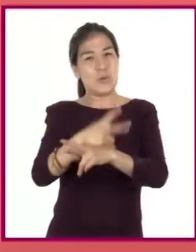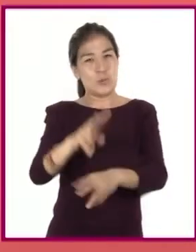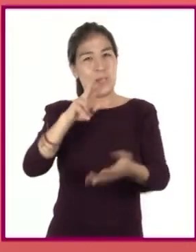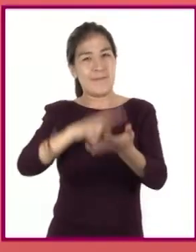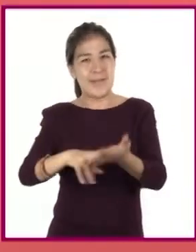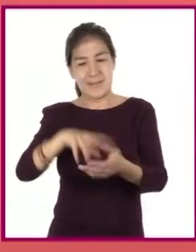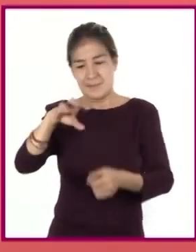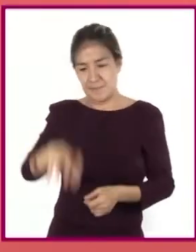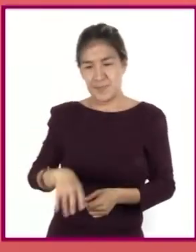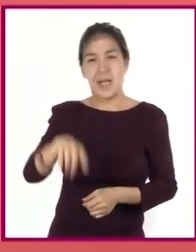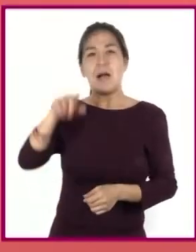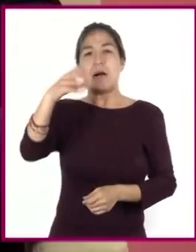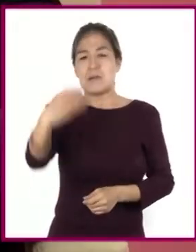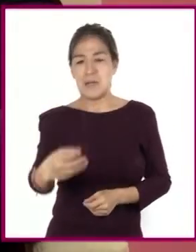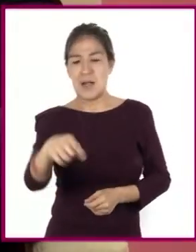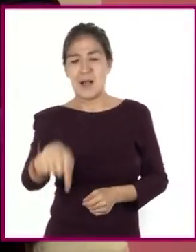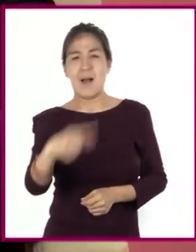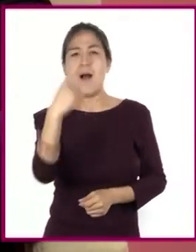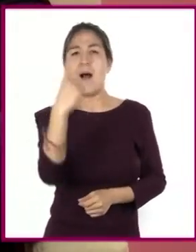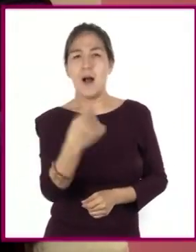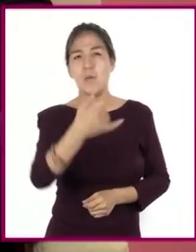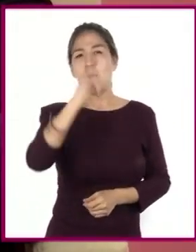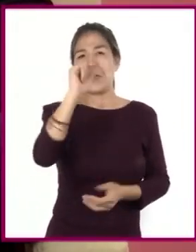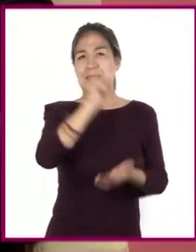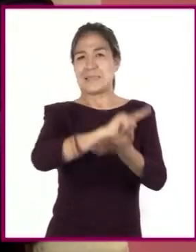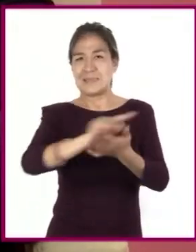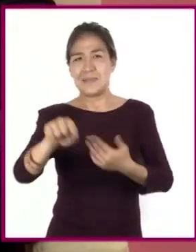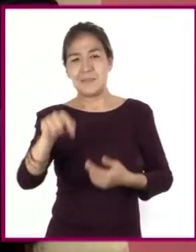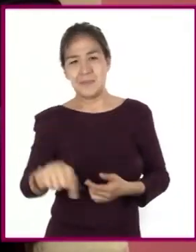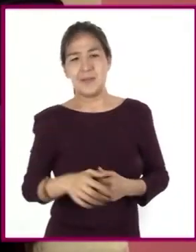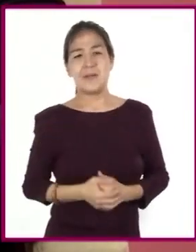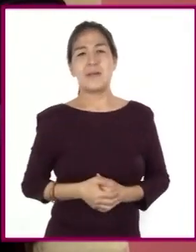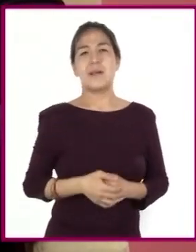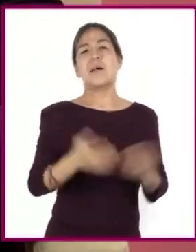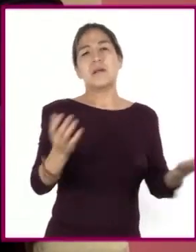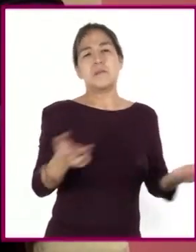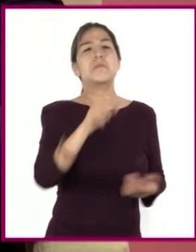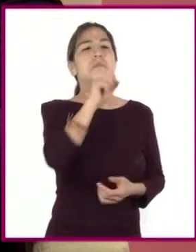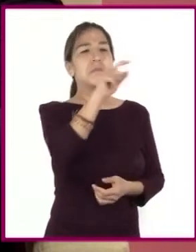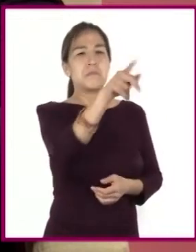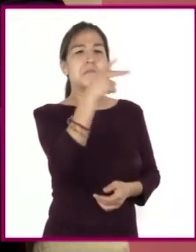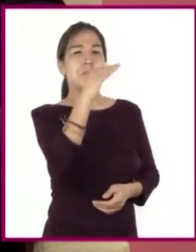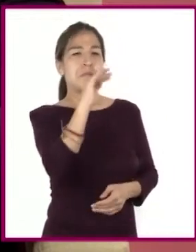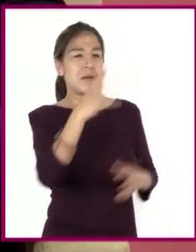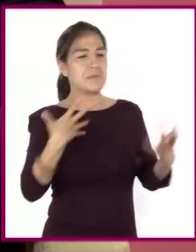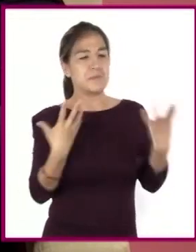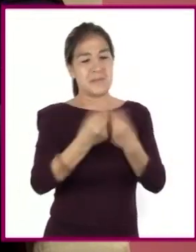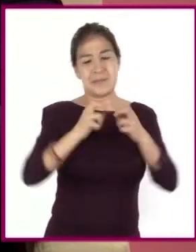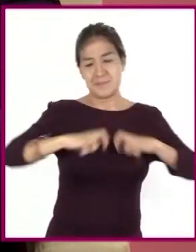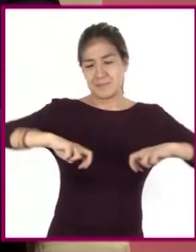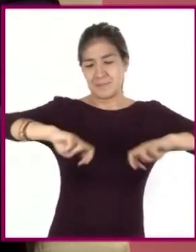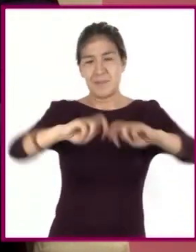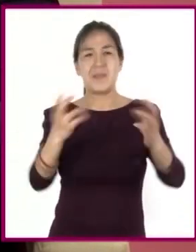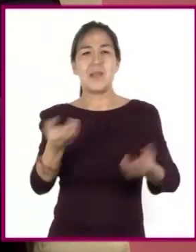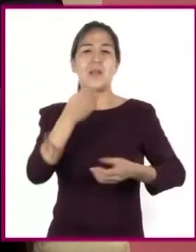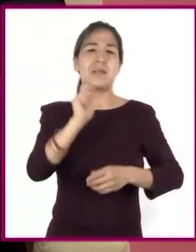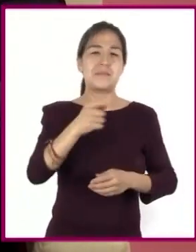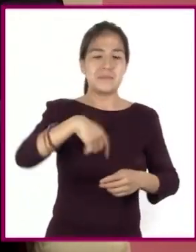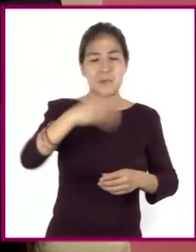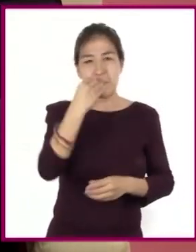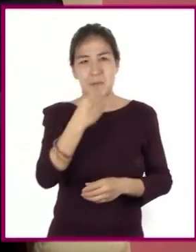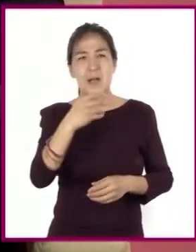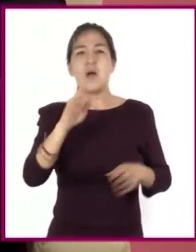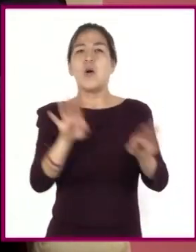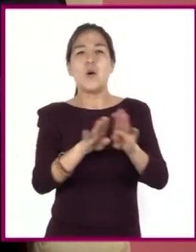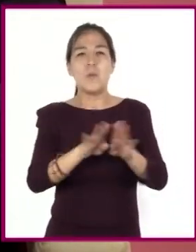simple, que los estudiantes acompañen a sus mamás o a sus papás o a las personas que vayan al mercado más cercano